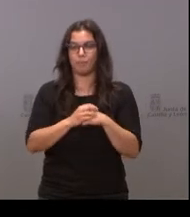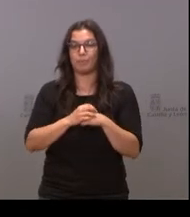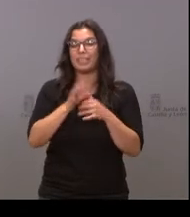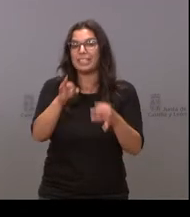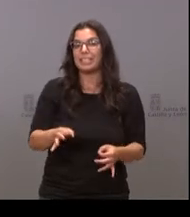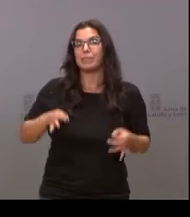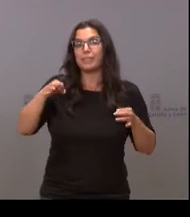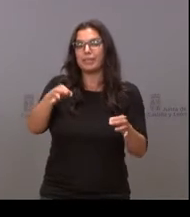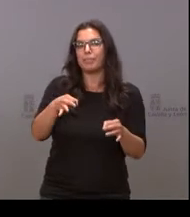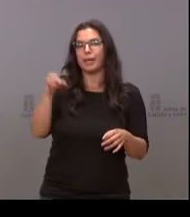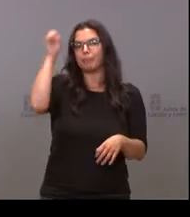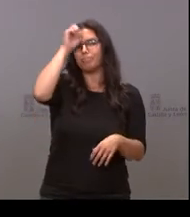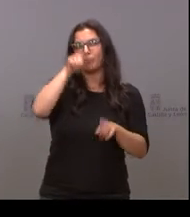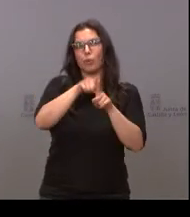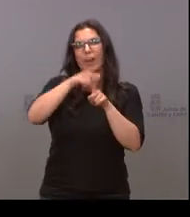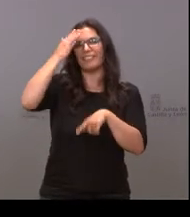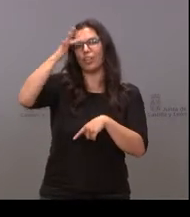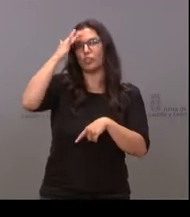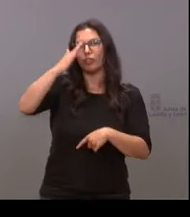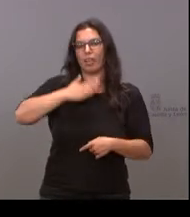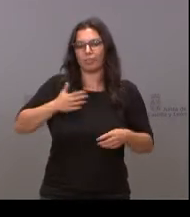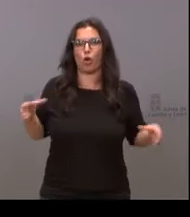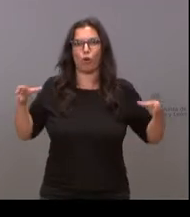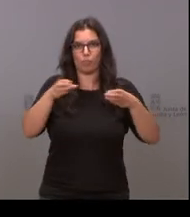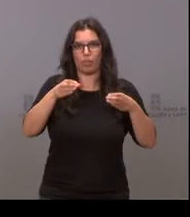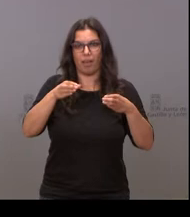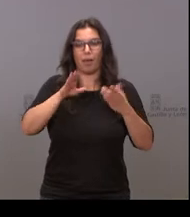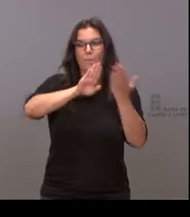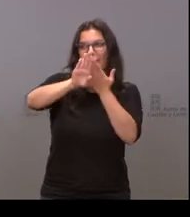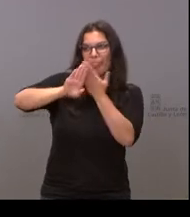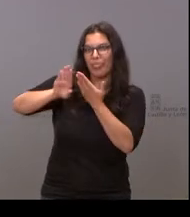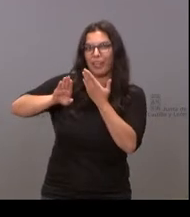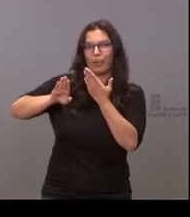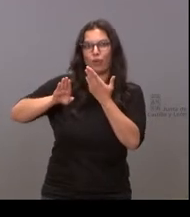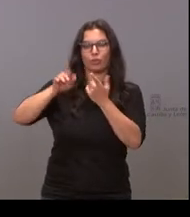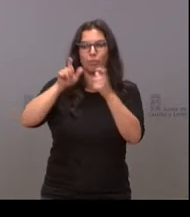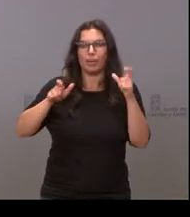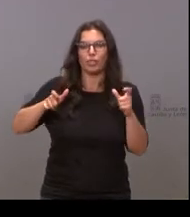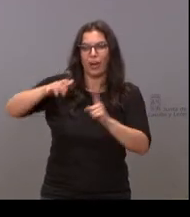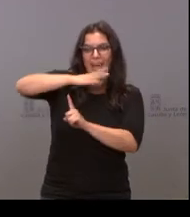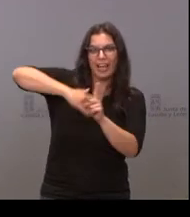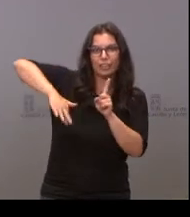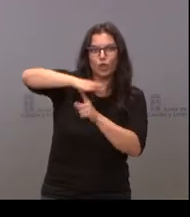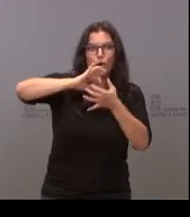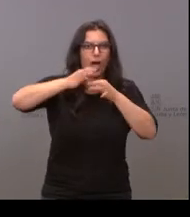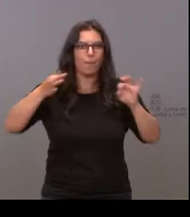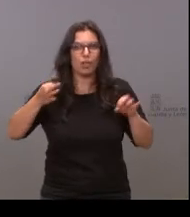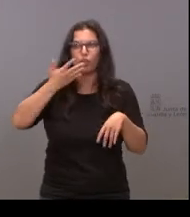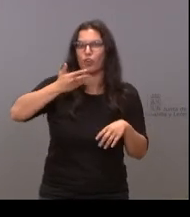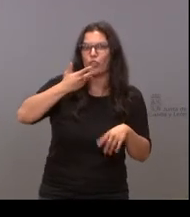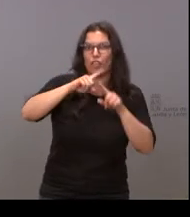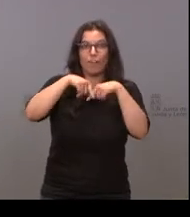una visión desde la comunidad es decir implicar también al vecindario y a las personas que son amigos conocidos